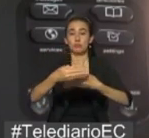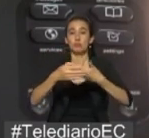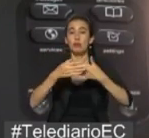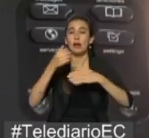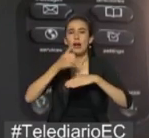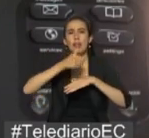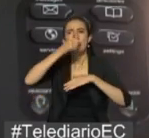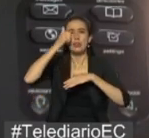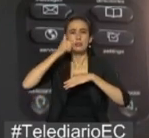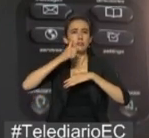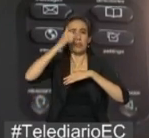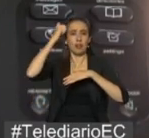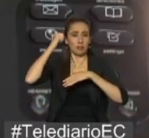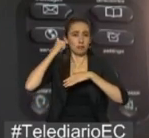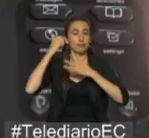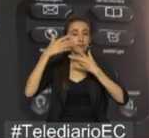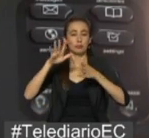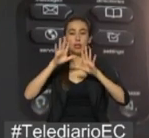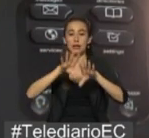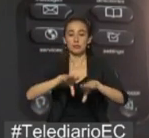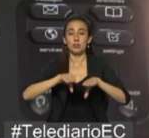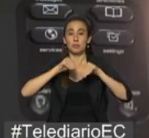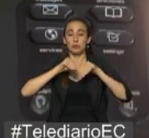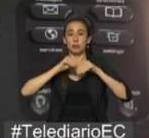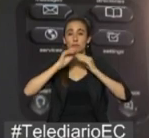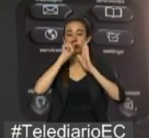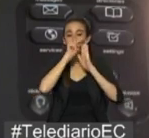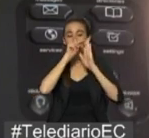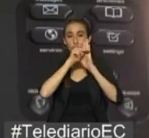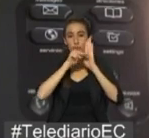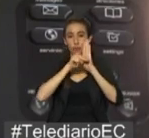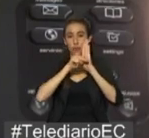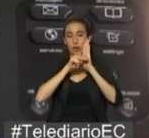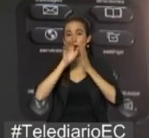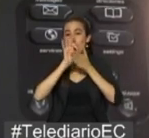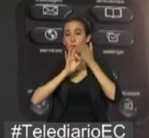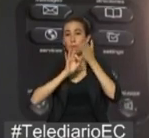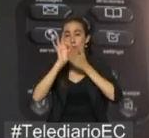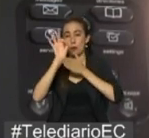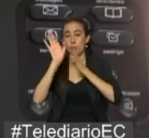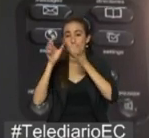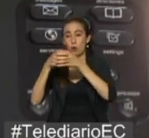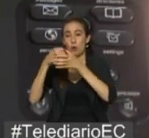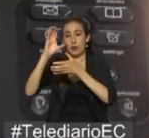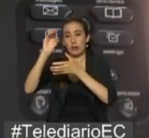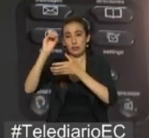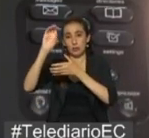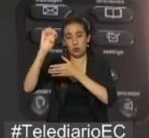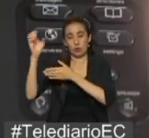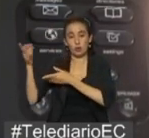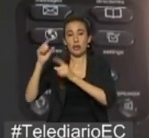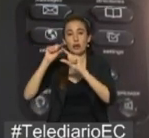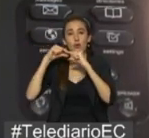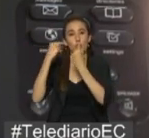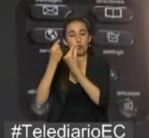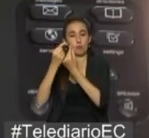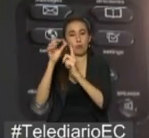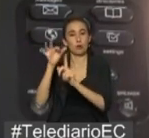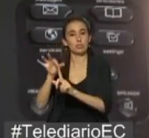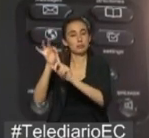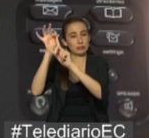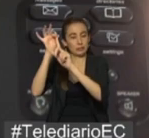antes de ayer. A través de este protocolo se permite la llegada al país de un primer grupo de personas vulnerables